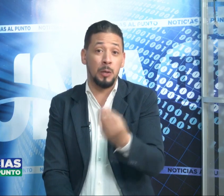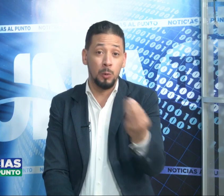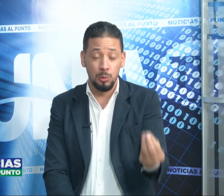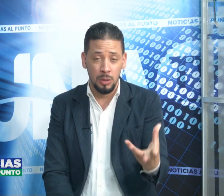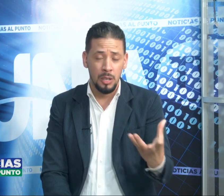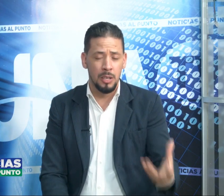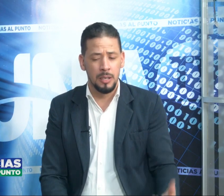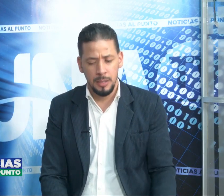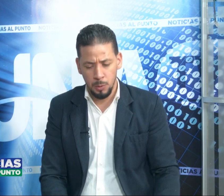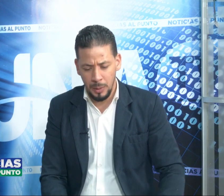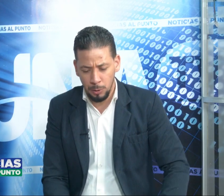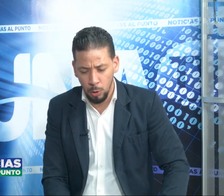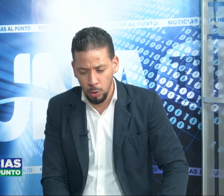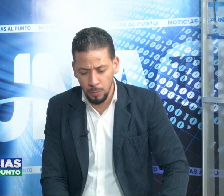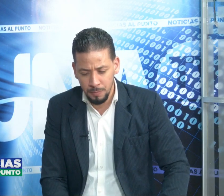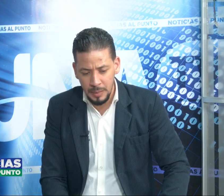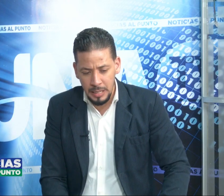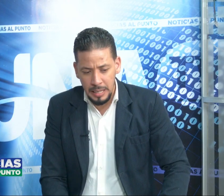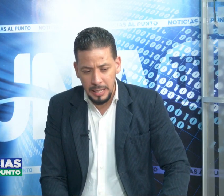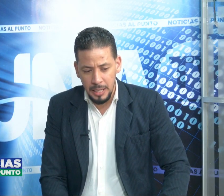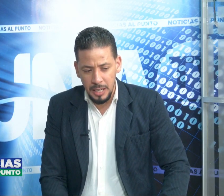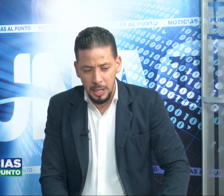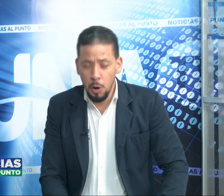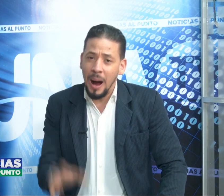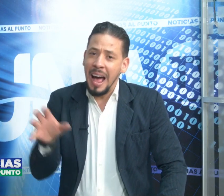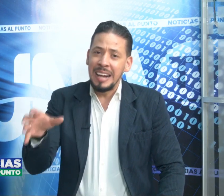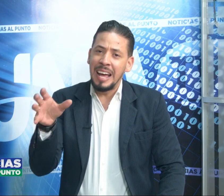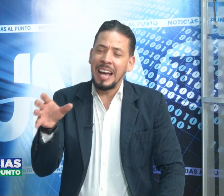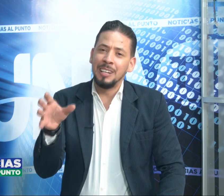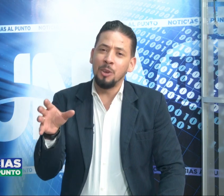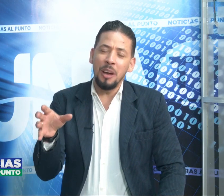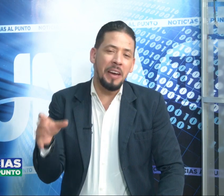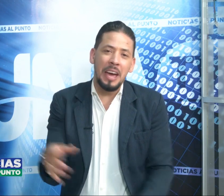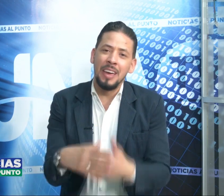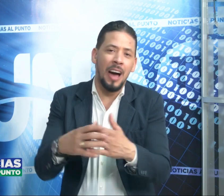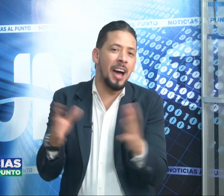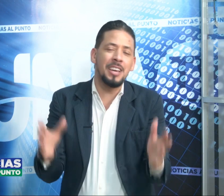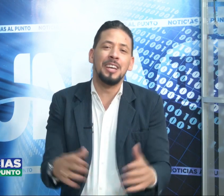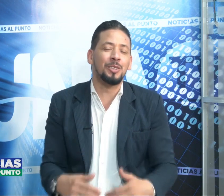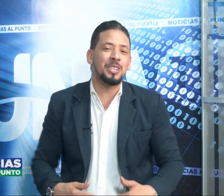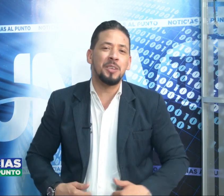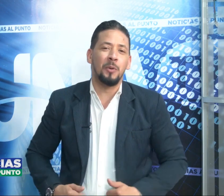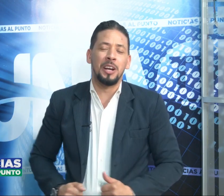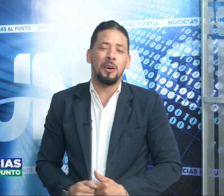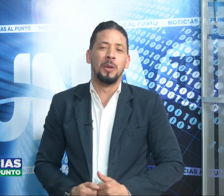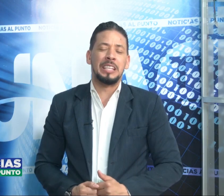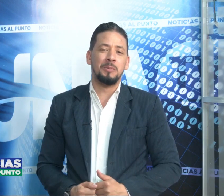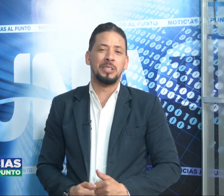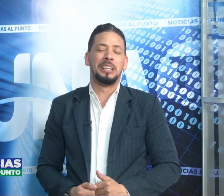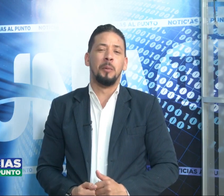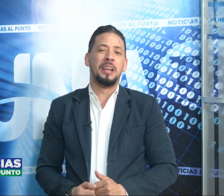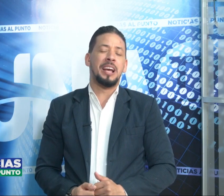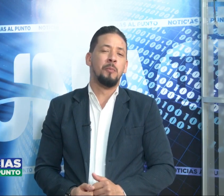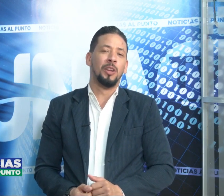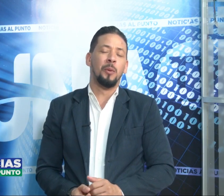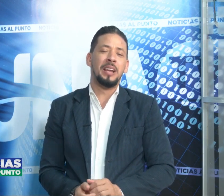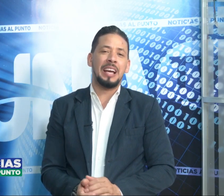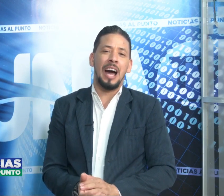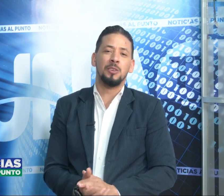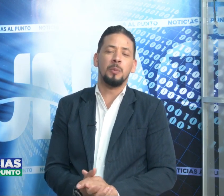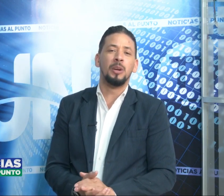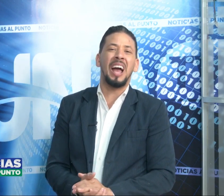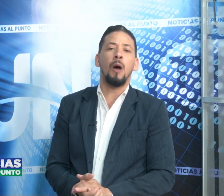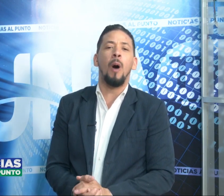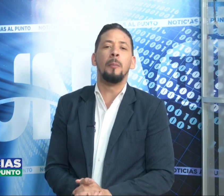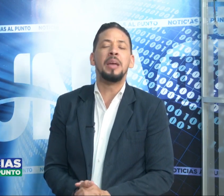que ver con la salud, sobre todo. Lo agarran en el toque de queda y entonces se ponen, como decimos en buen